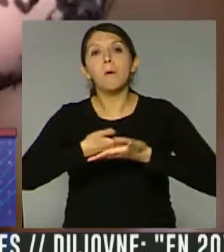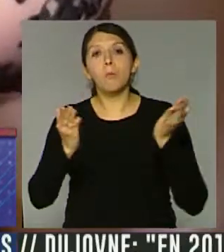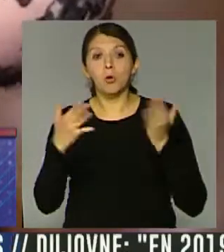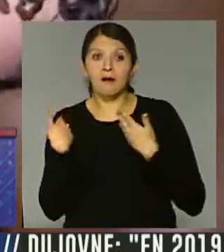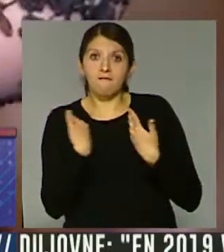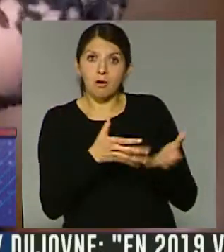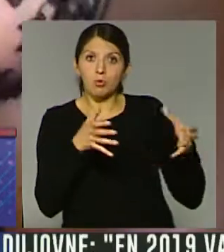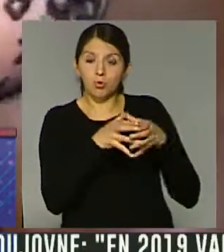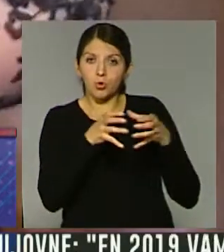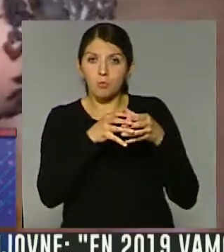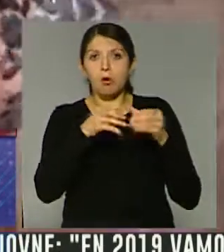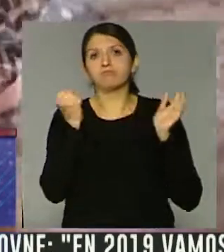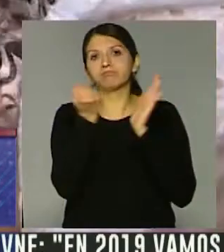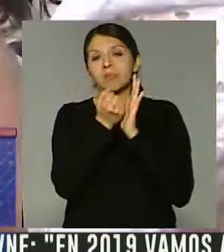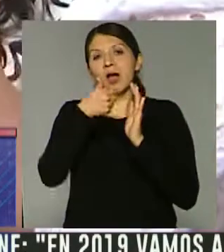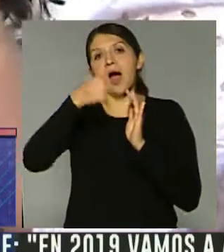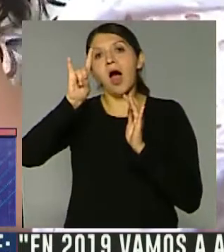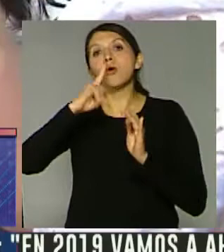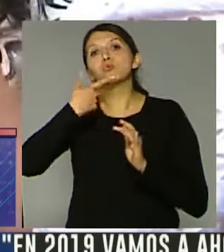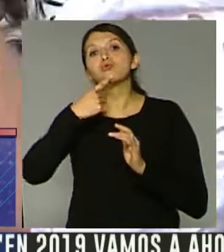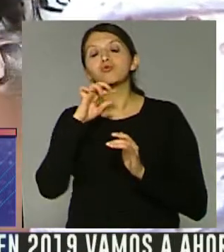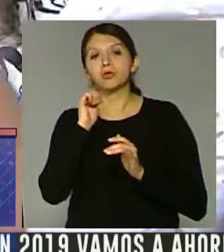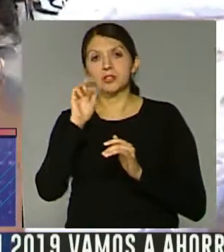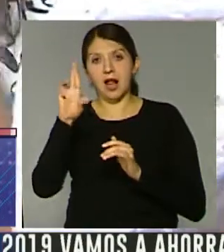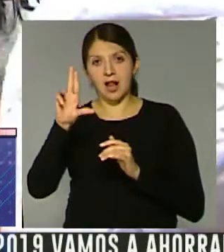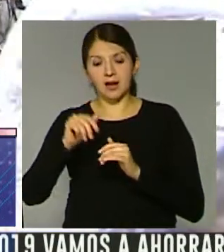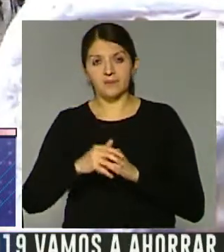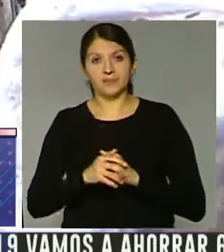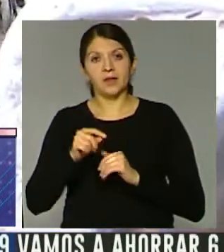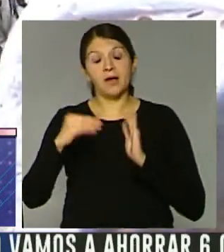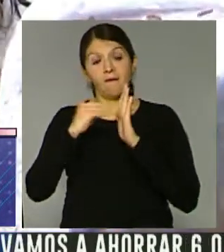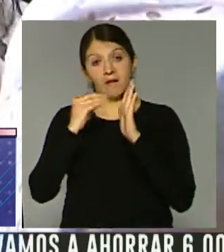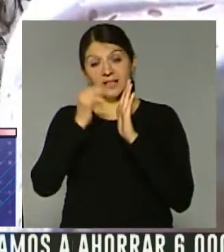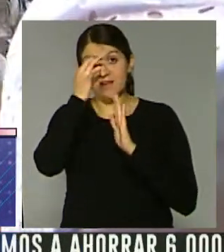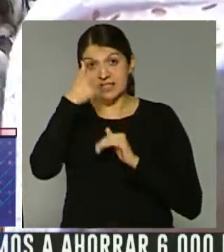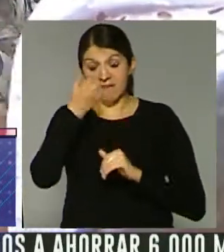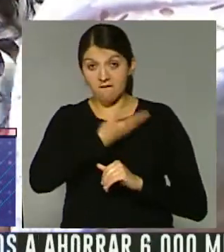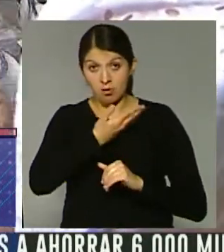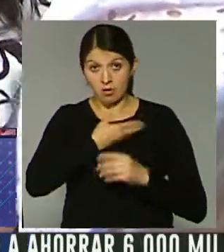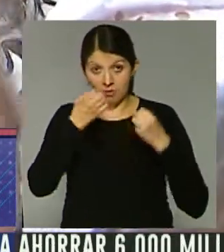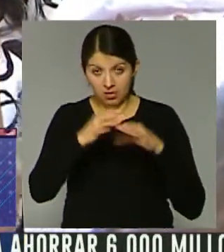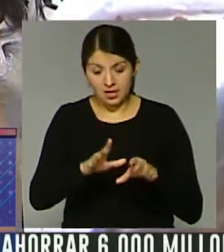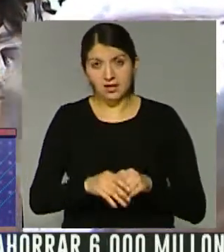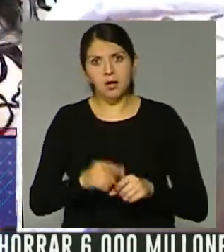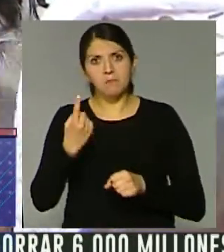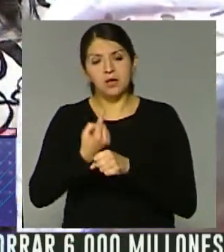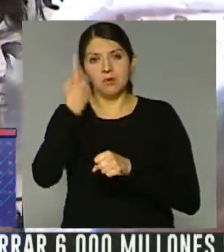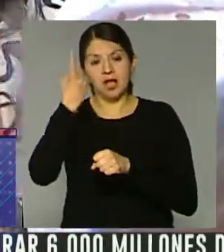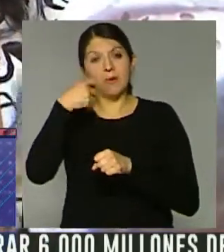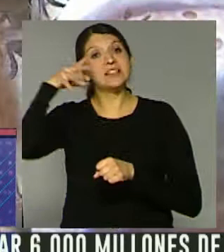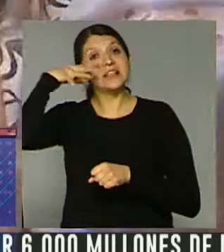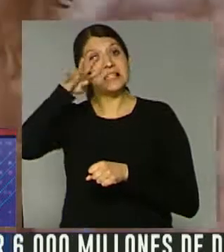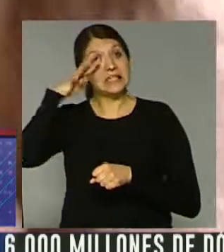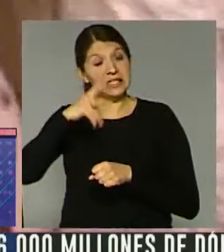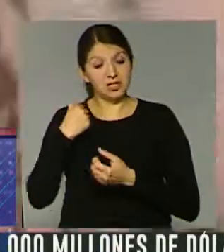Grupo Austral. Esta instancia, ¿sí?, dará comienzo el 26 de febrero y será la primera vez que la expresidenta esté en el banquillo de los